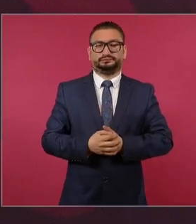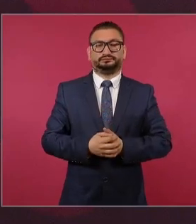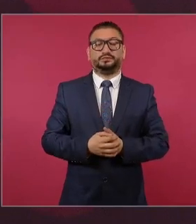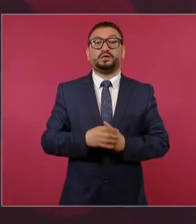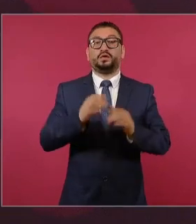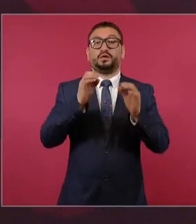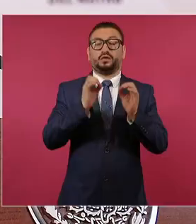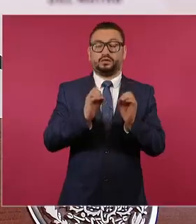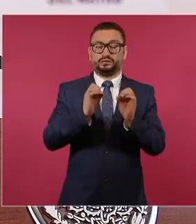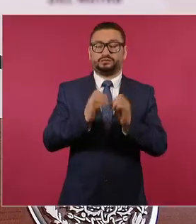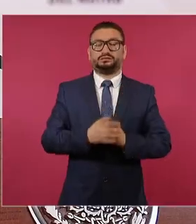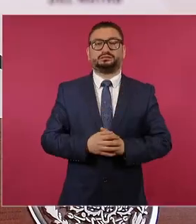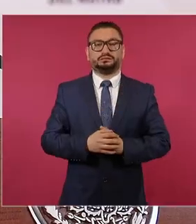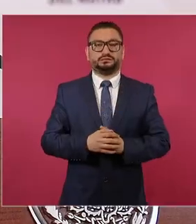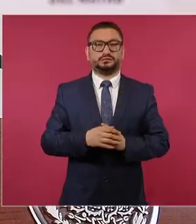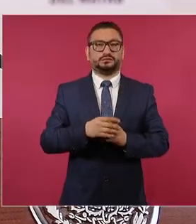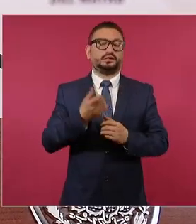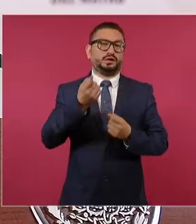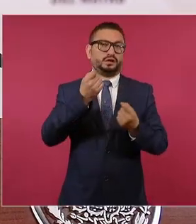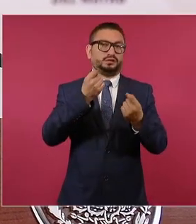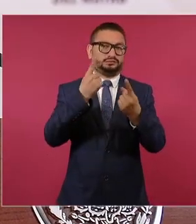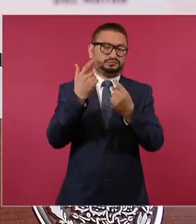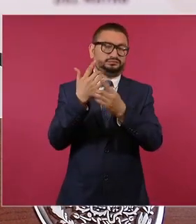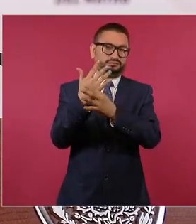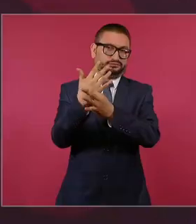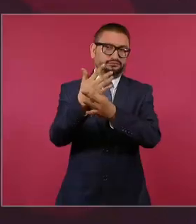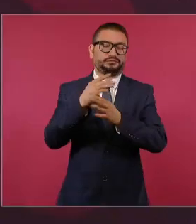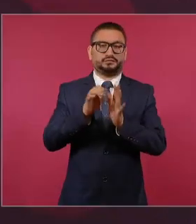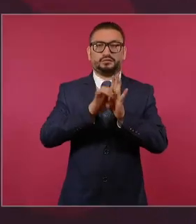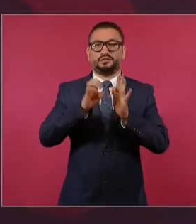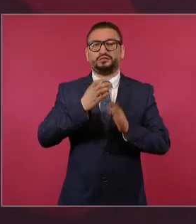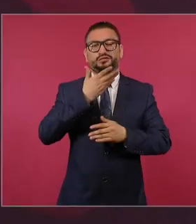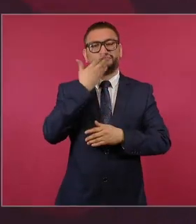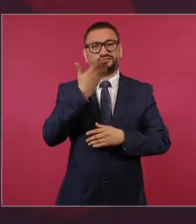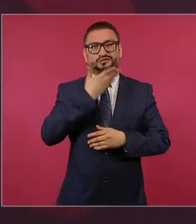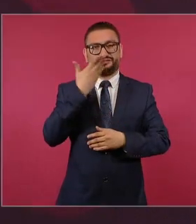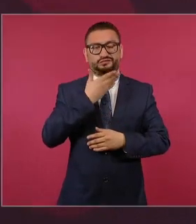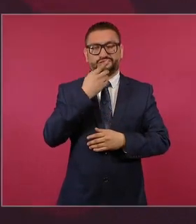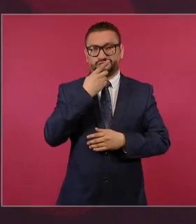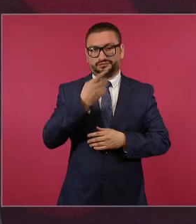O, como diría el clásico de la